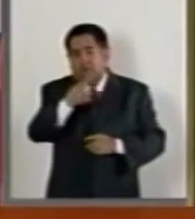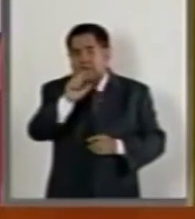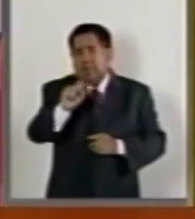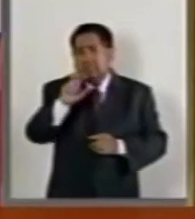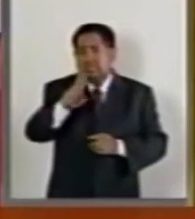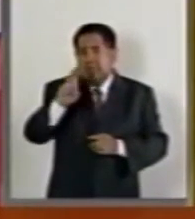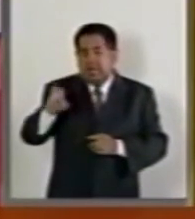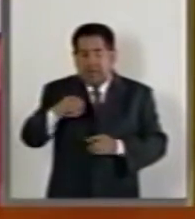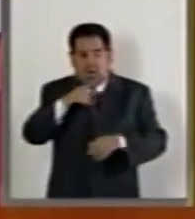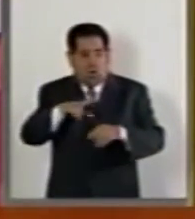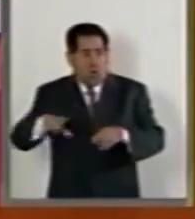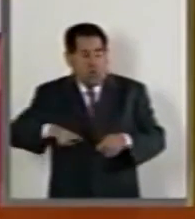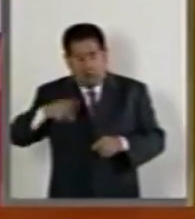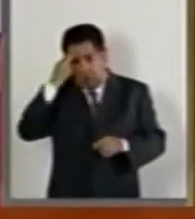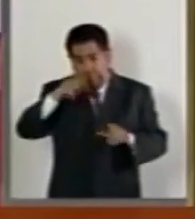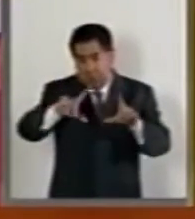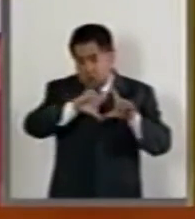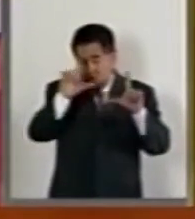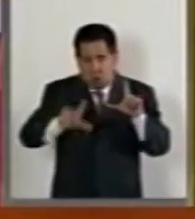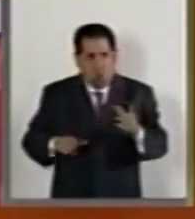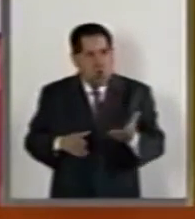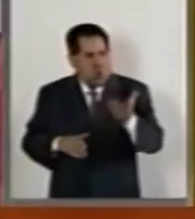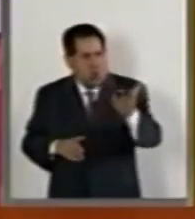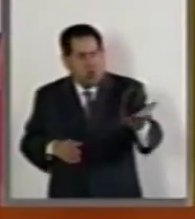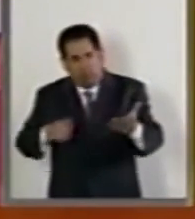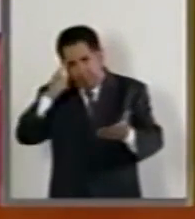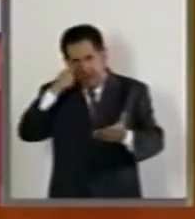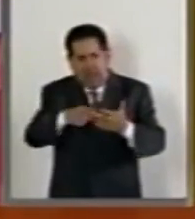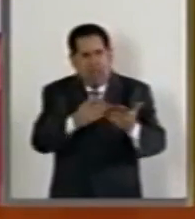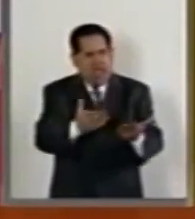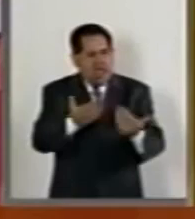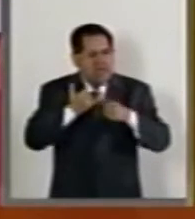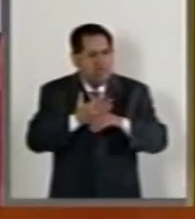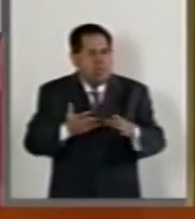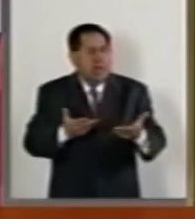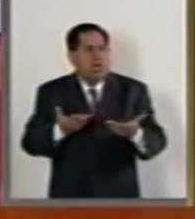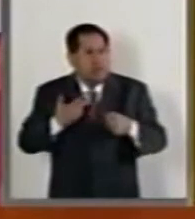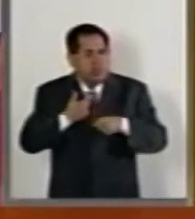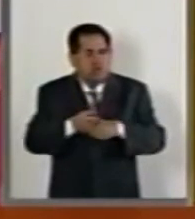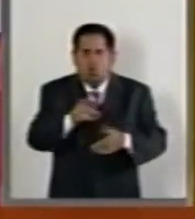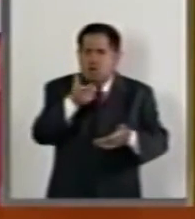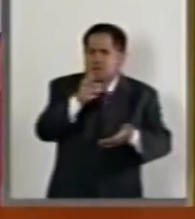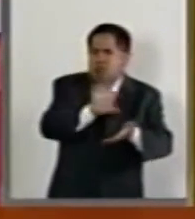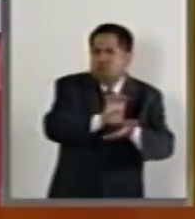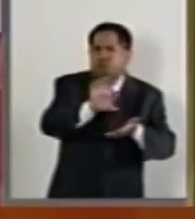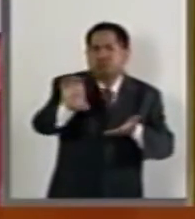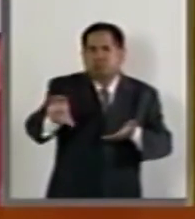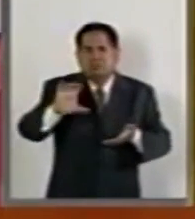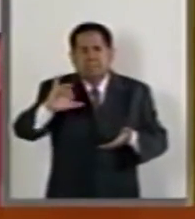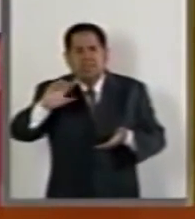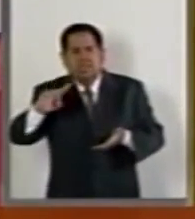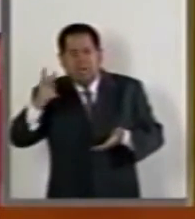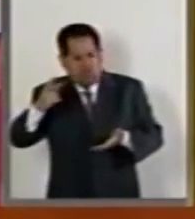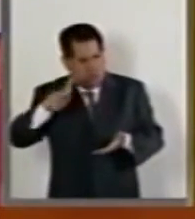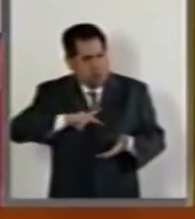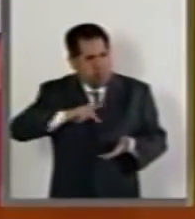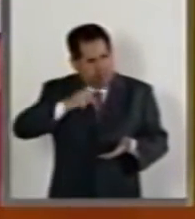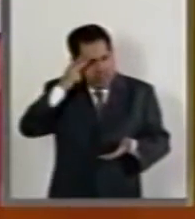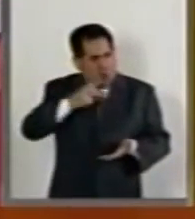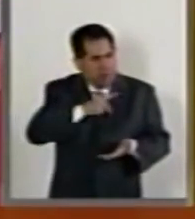Relaciones Exteriores del Poder Ejecutivo Federal a que informe sobre el aporte financiero que le atañe al Estado